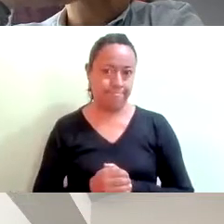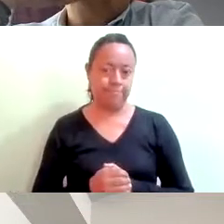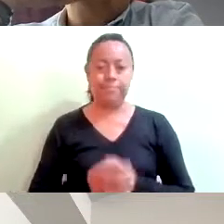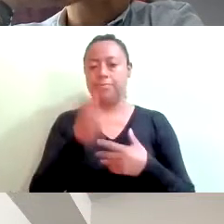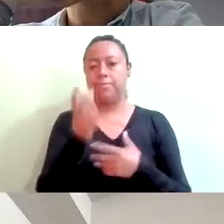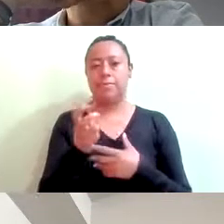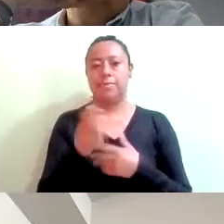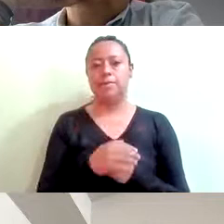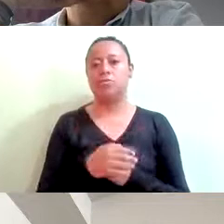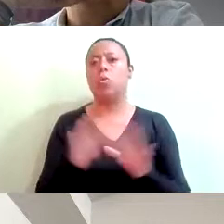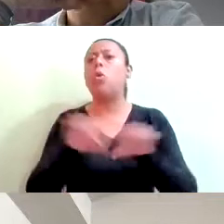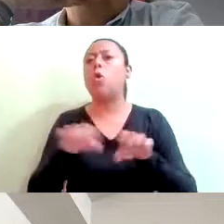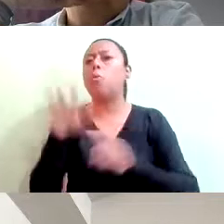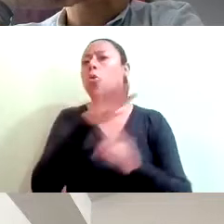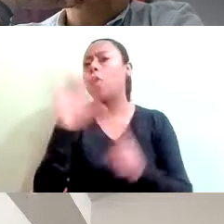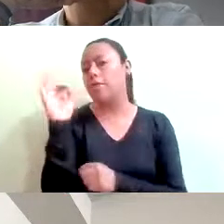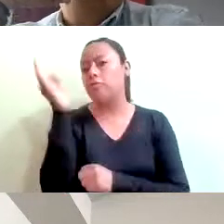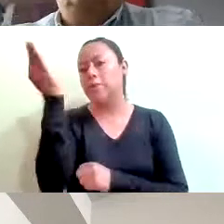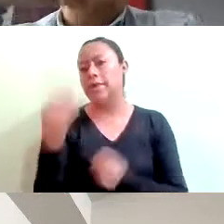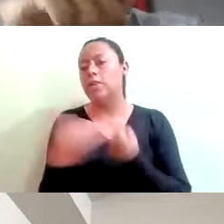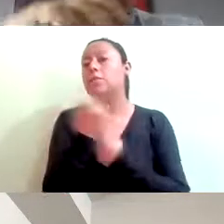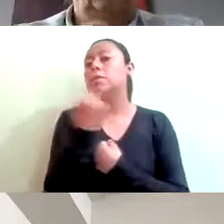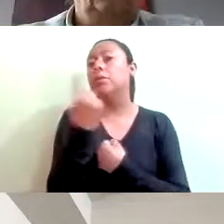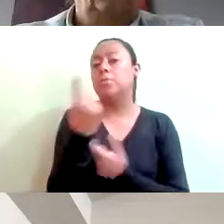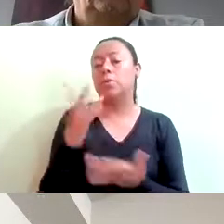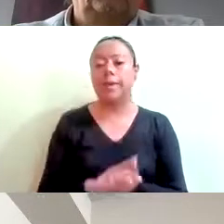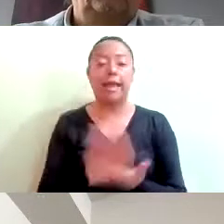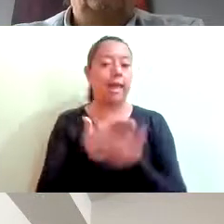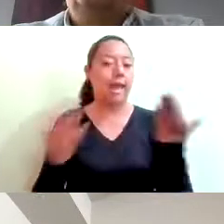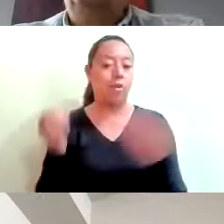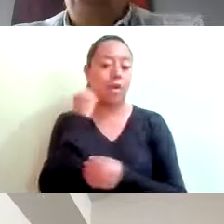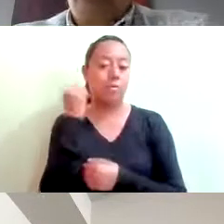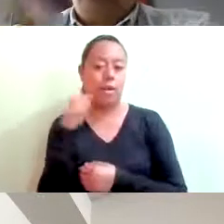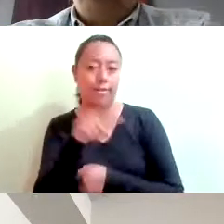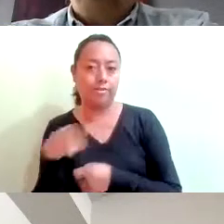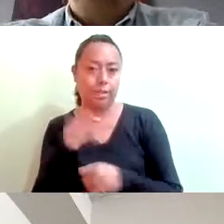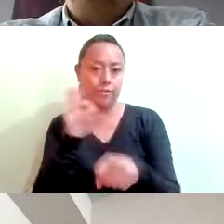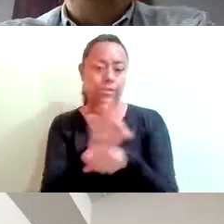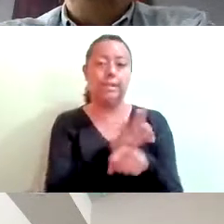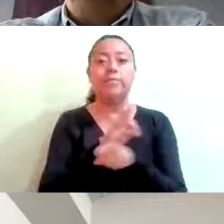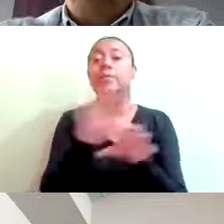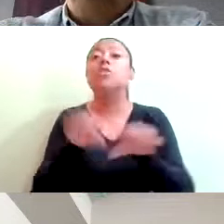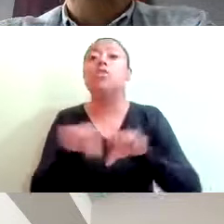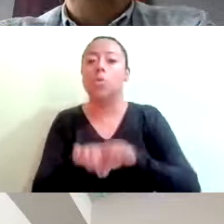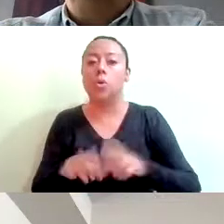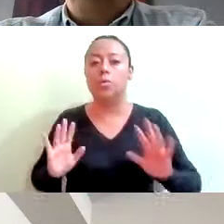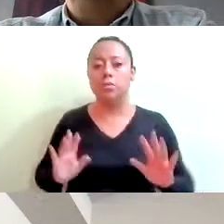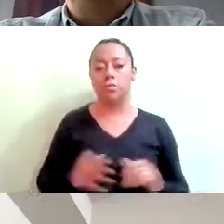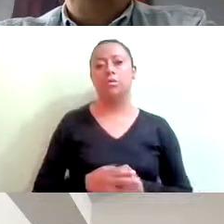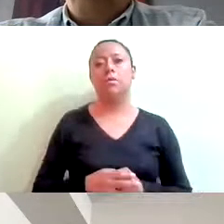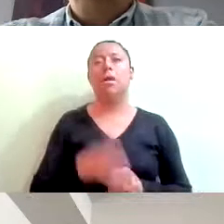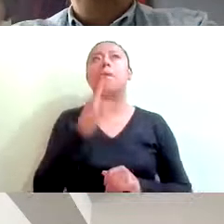y lo federal? Porque lo que pasaría entonces con los litigantes es decir, ¿sabes qué? Pues mejor que nos acusen de